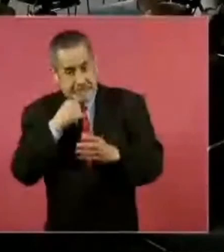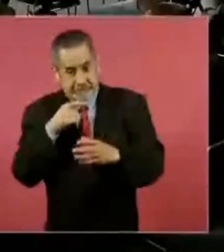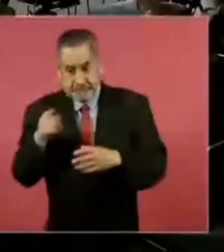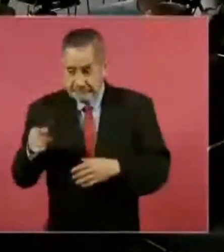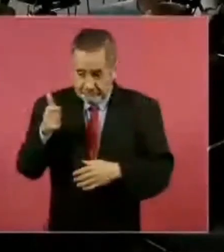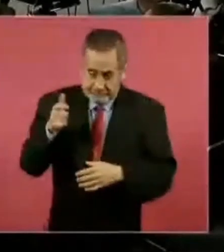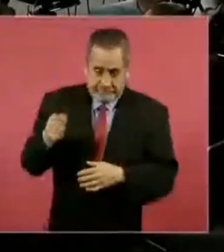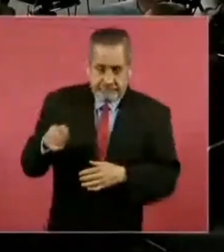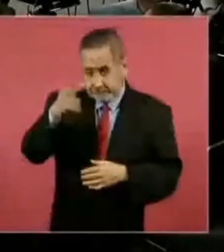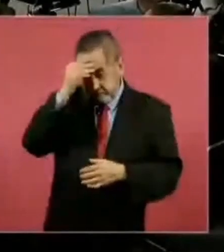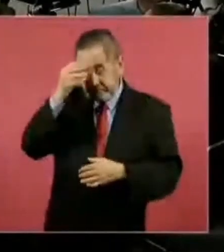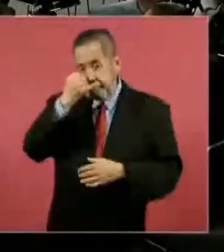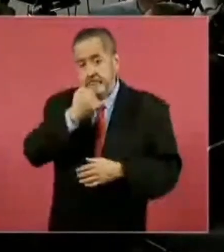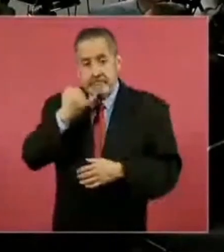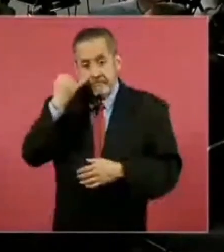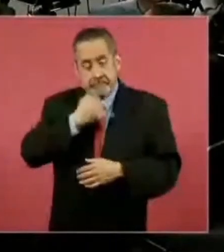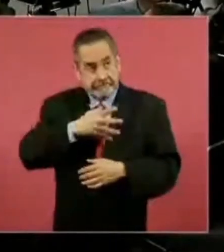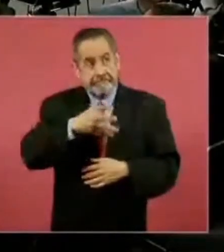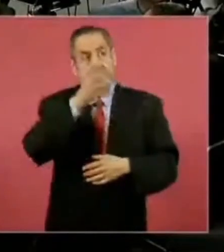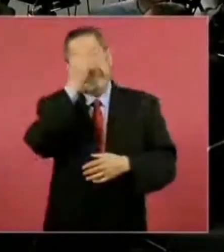y aprenda la lengua,